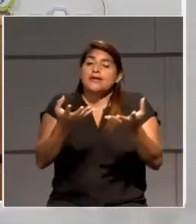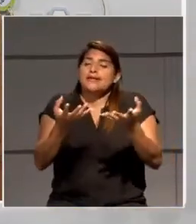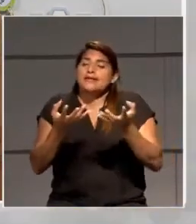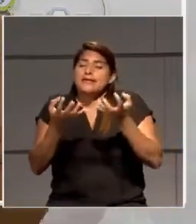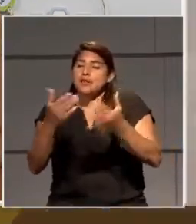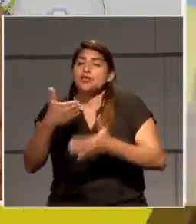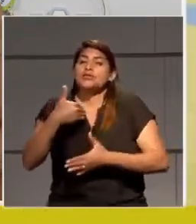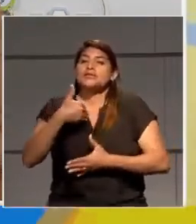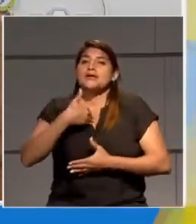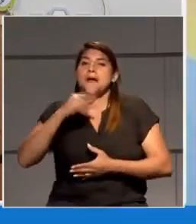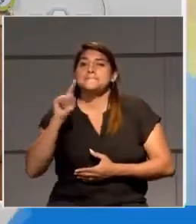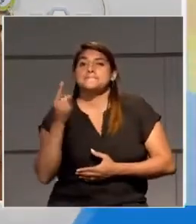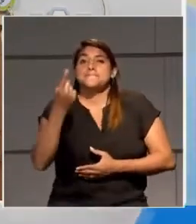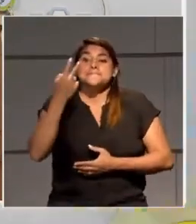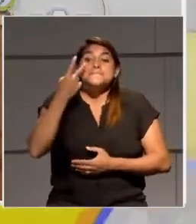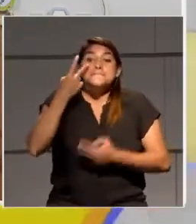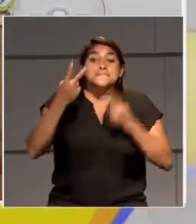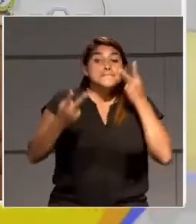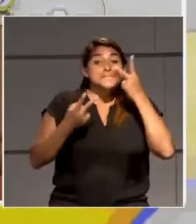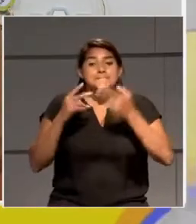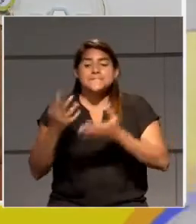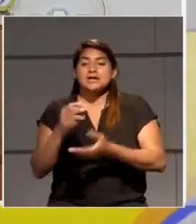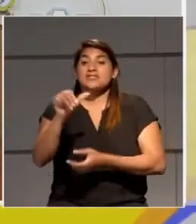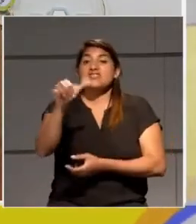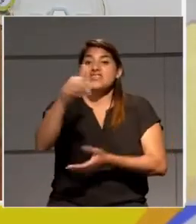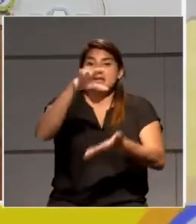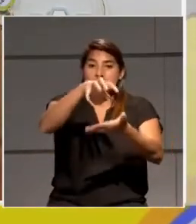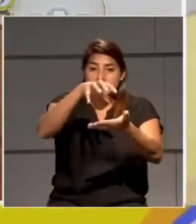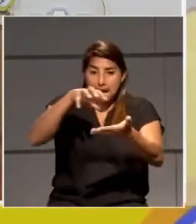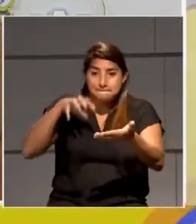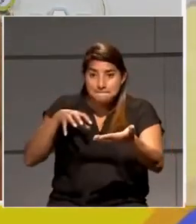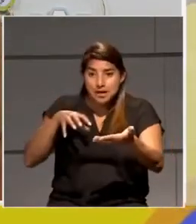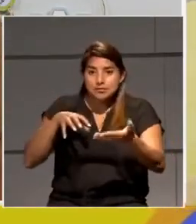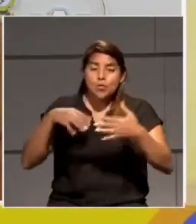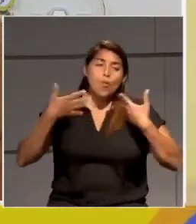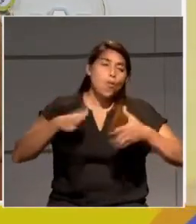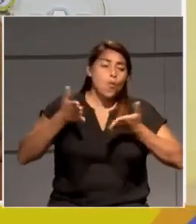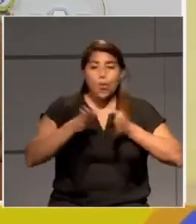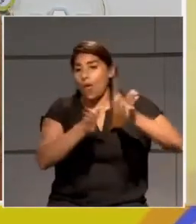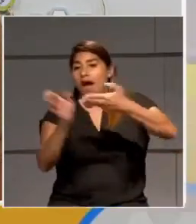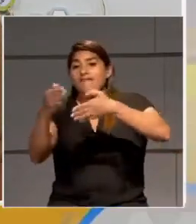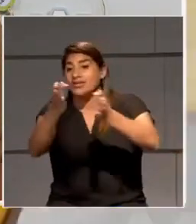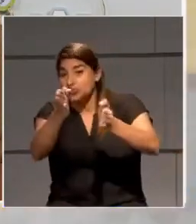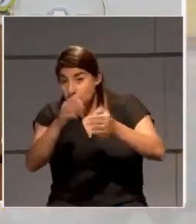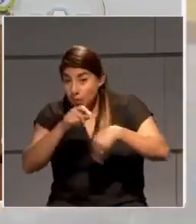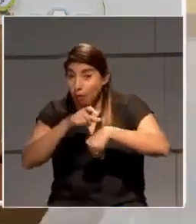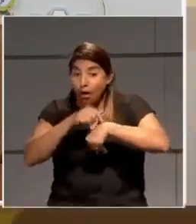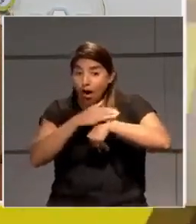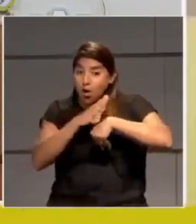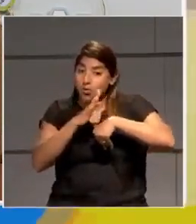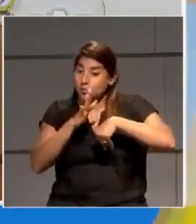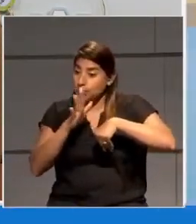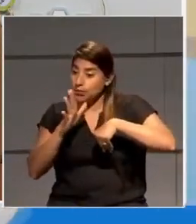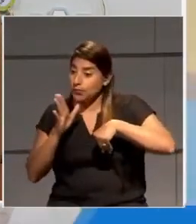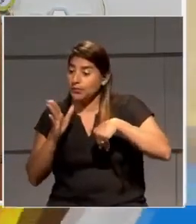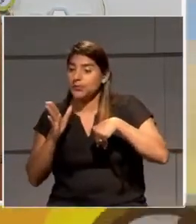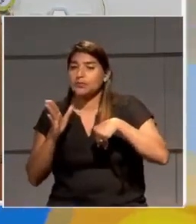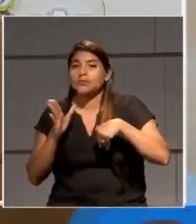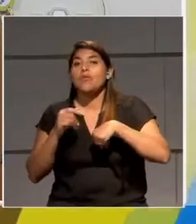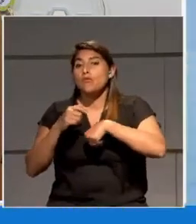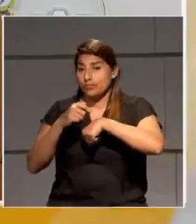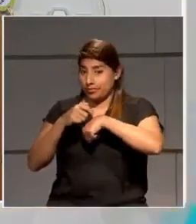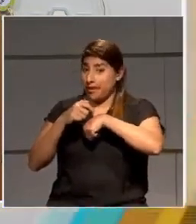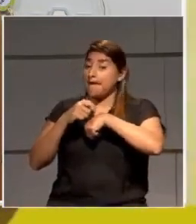queremos tener la primicia de esos 10 capítulos que va a tener Plug durante